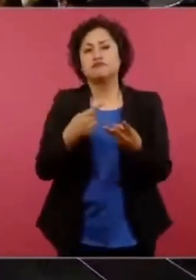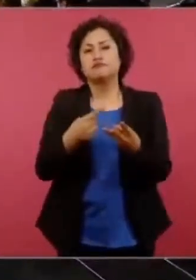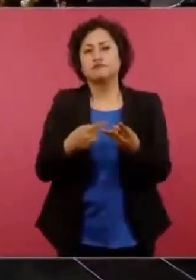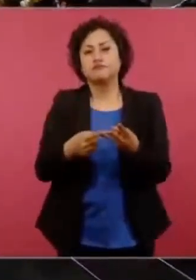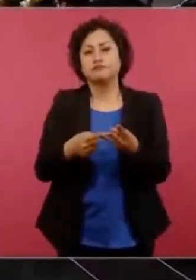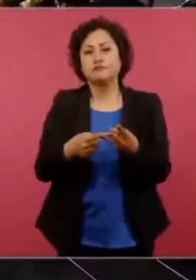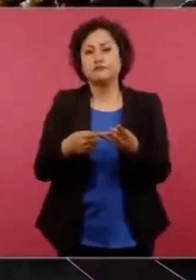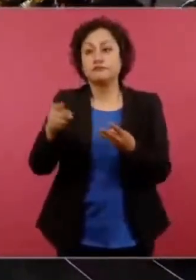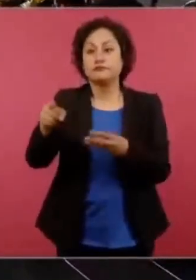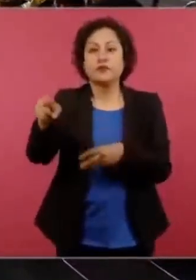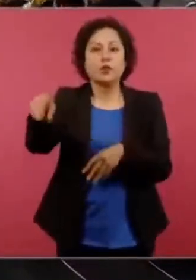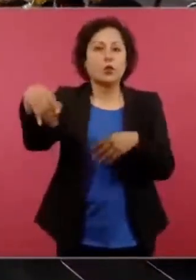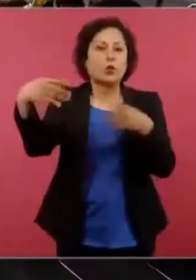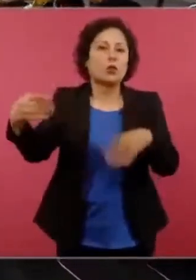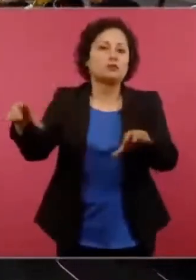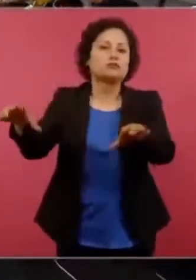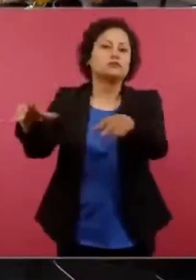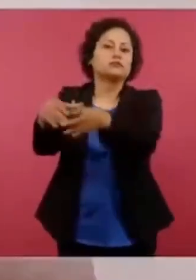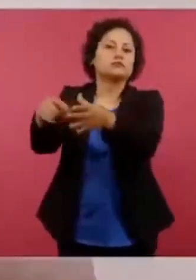los de Azteca,